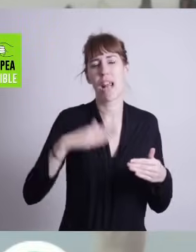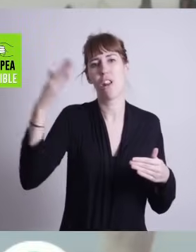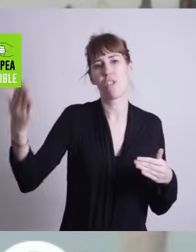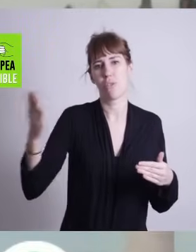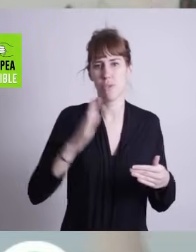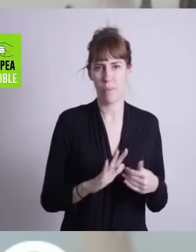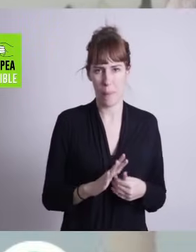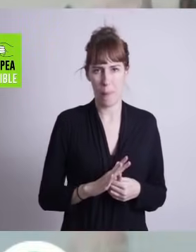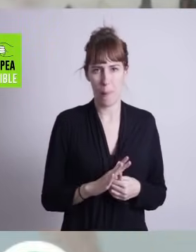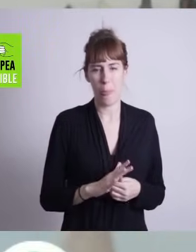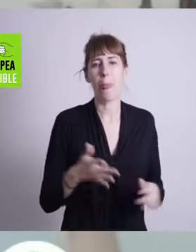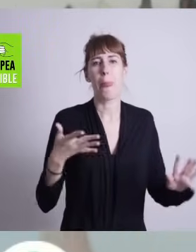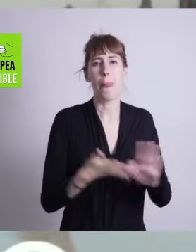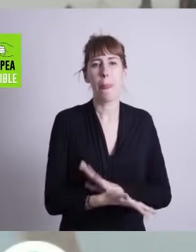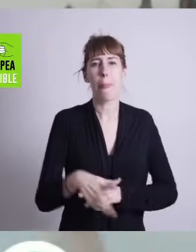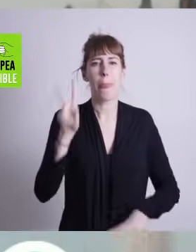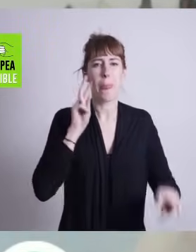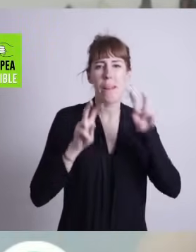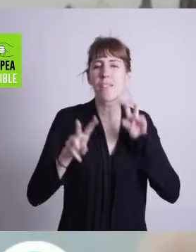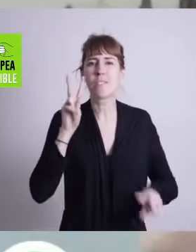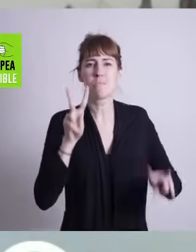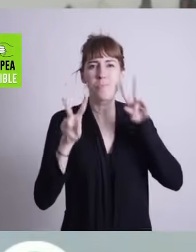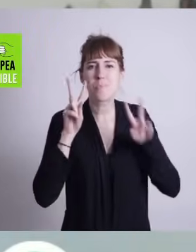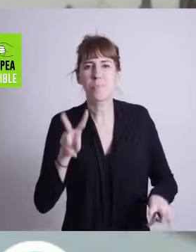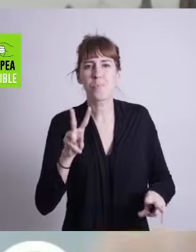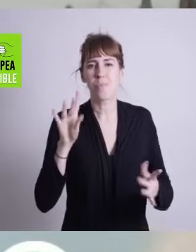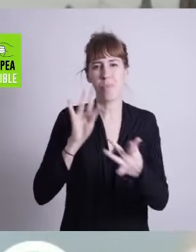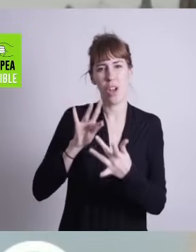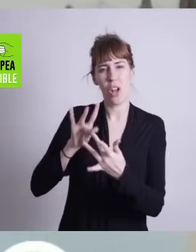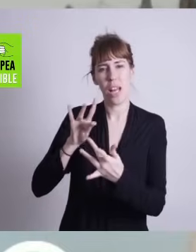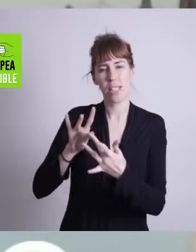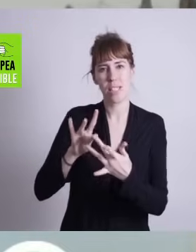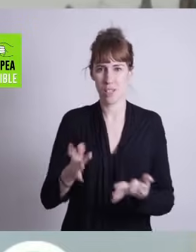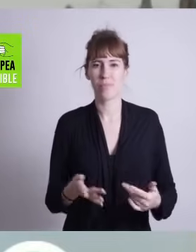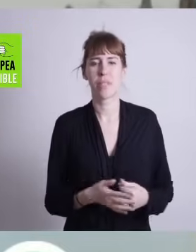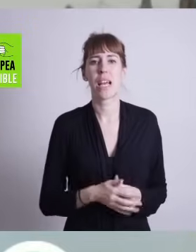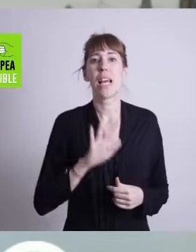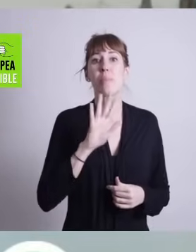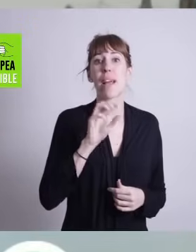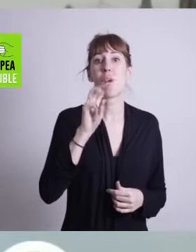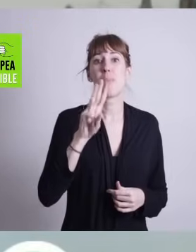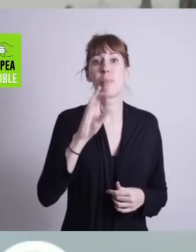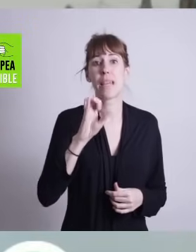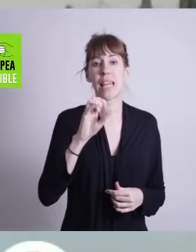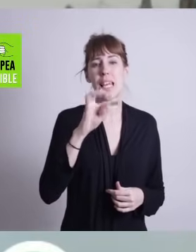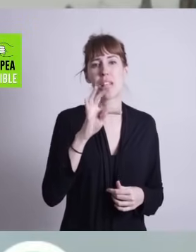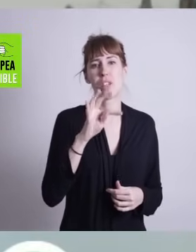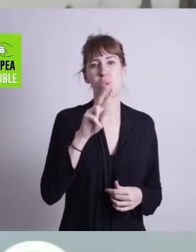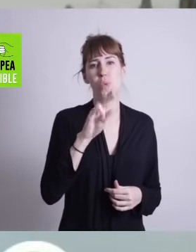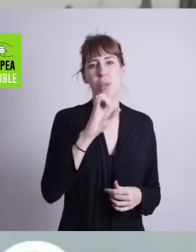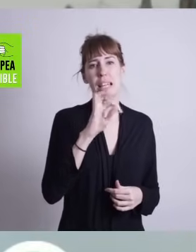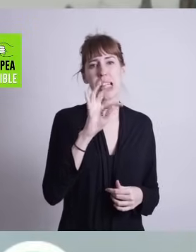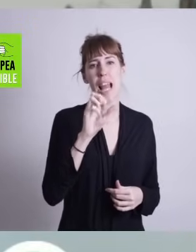decir, nos da la posibilidad de ver, de percibir, de estar conectados con ese otro lado. Pero, la glándula pituitaria, perdón,